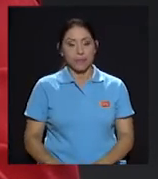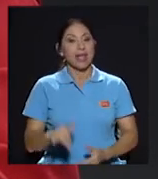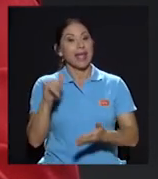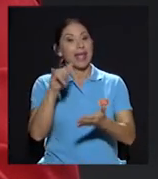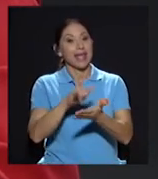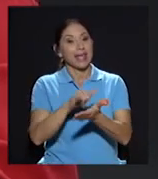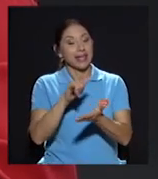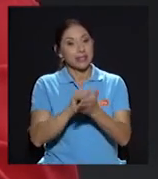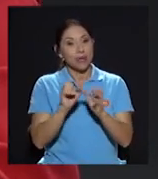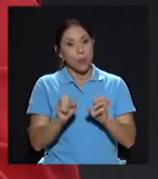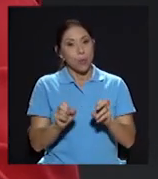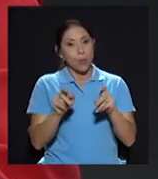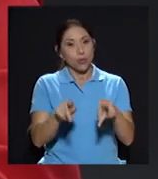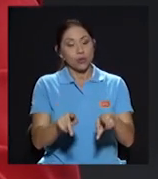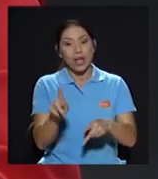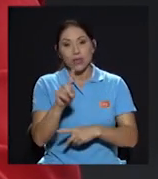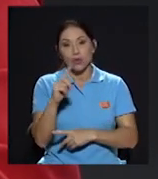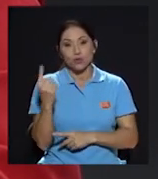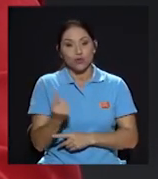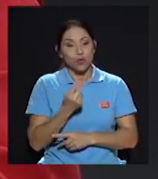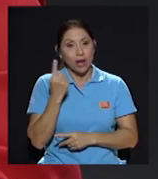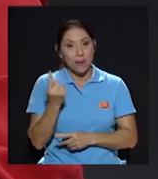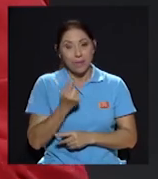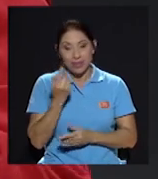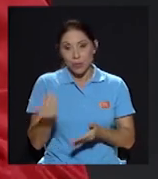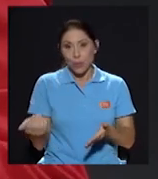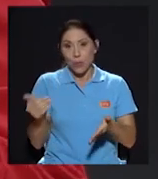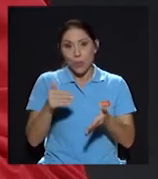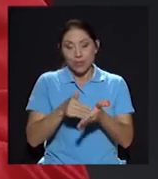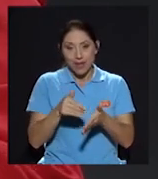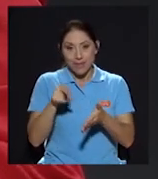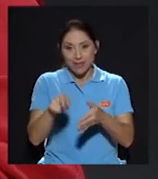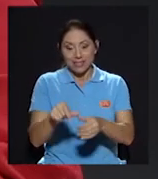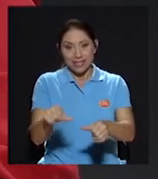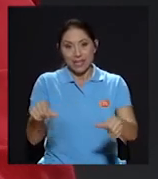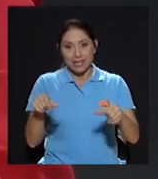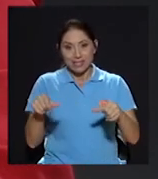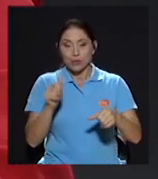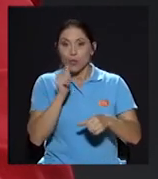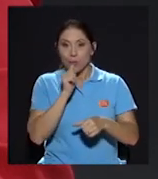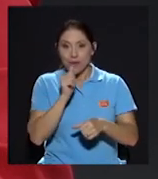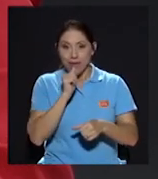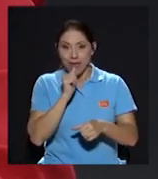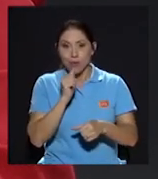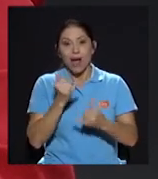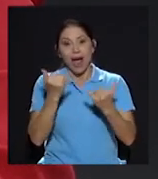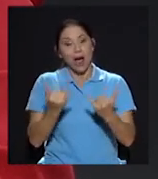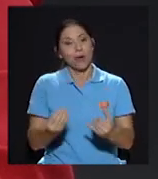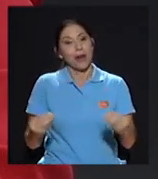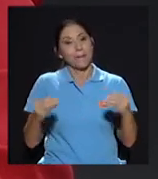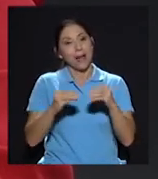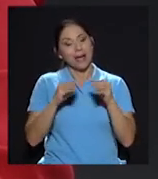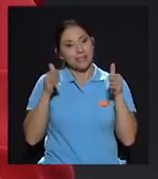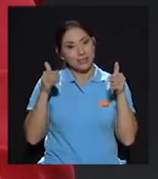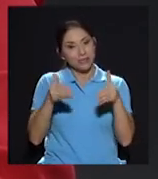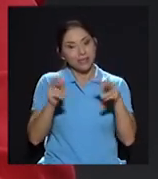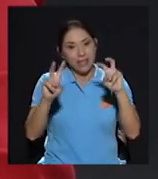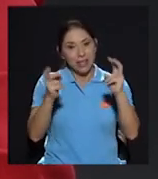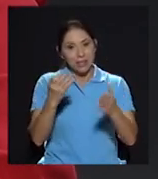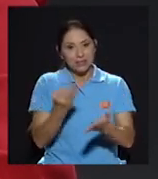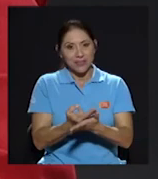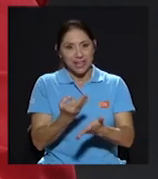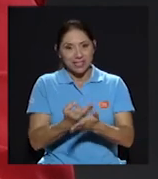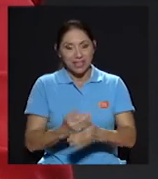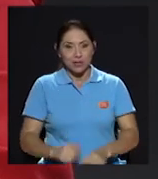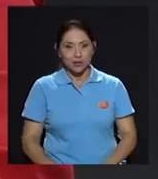pues no solo de vuelta en el sector privado sino de vuelta más a los temas financieros yo diría